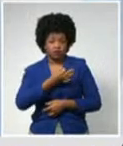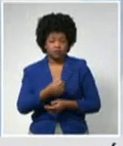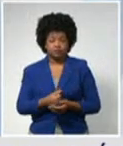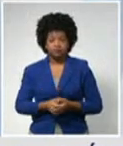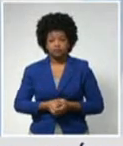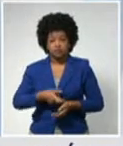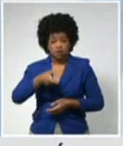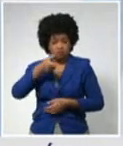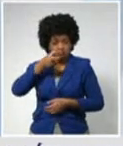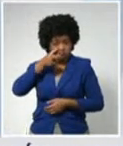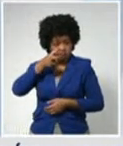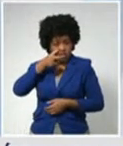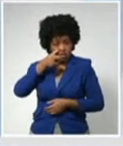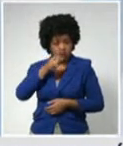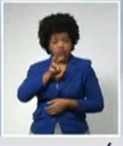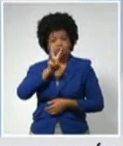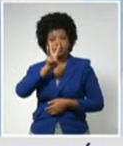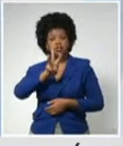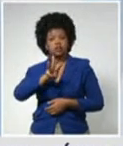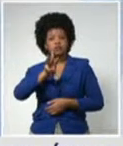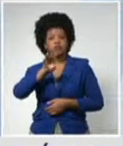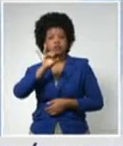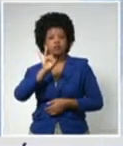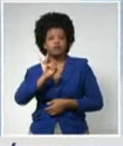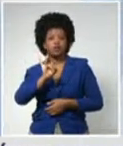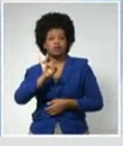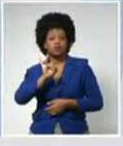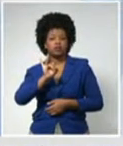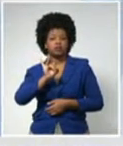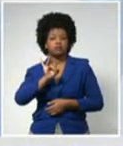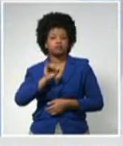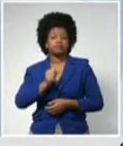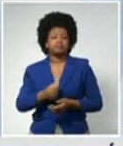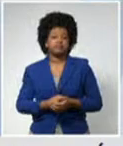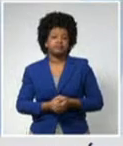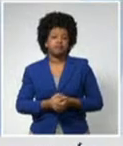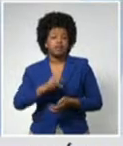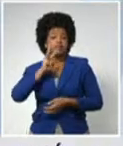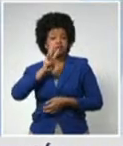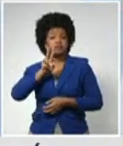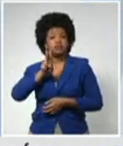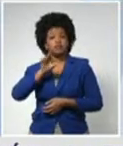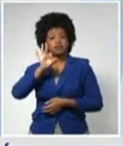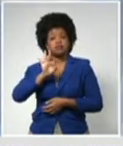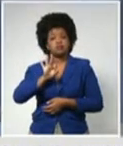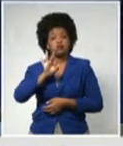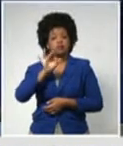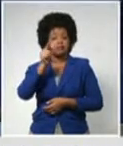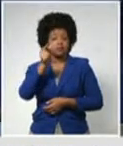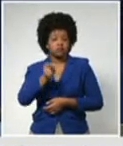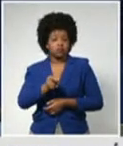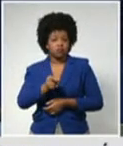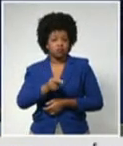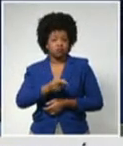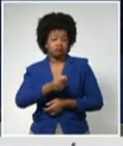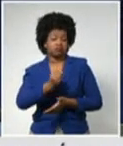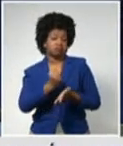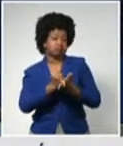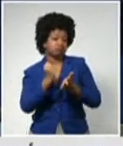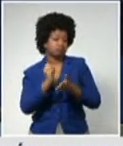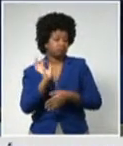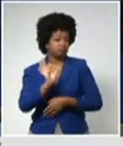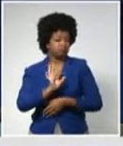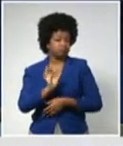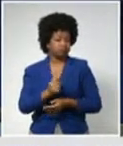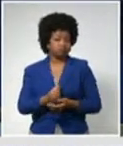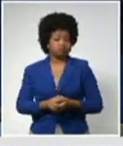vigilancia a 327 personas con determinados riesgos clínicos o epidemiológicos.